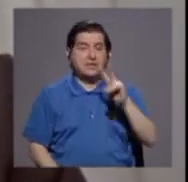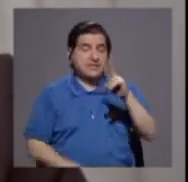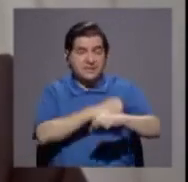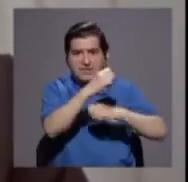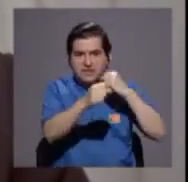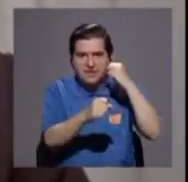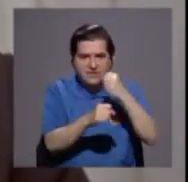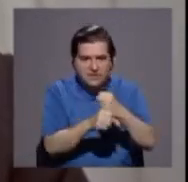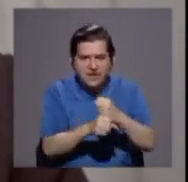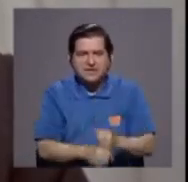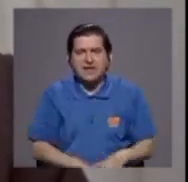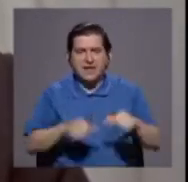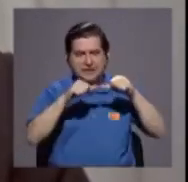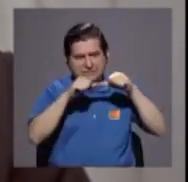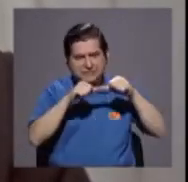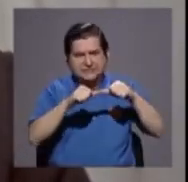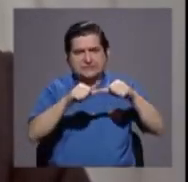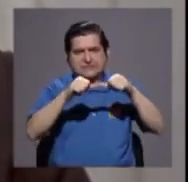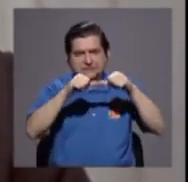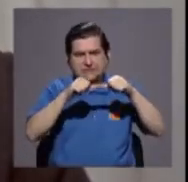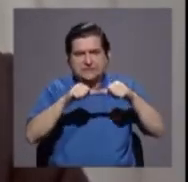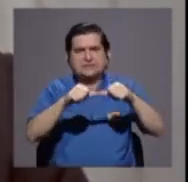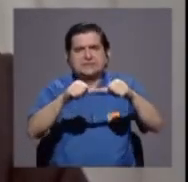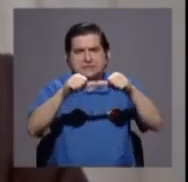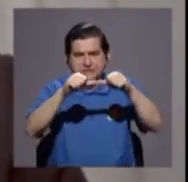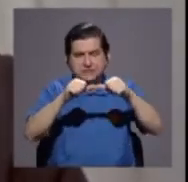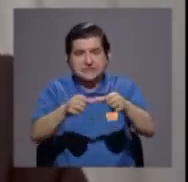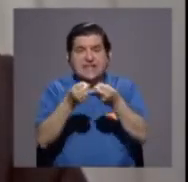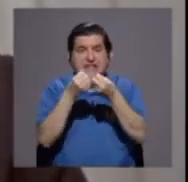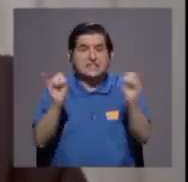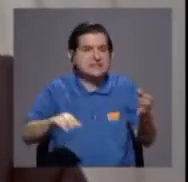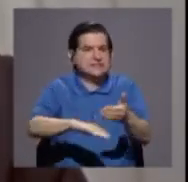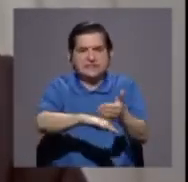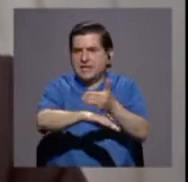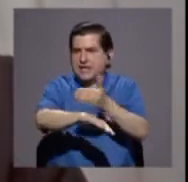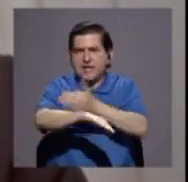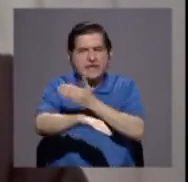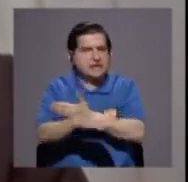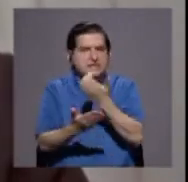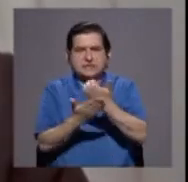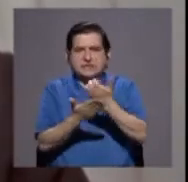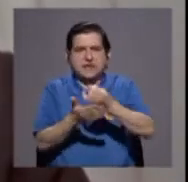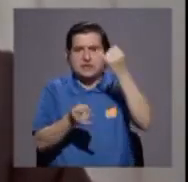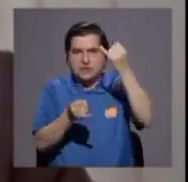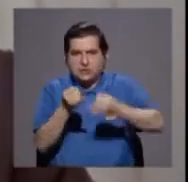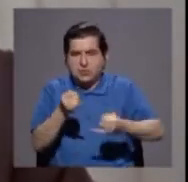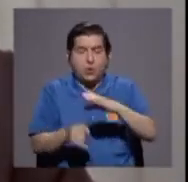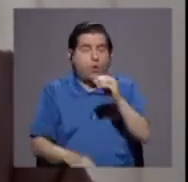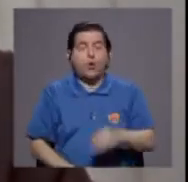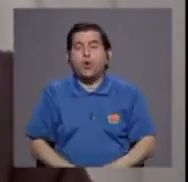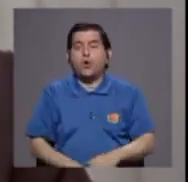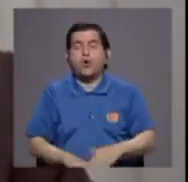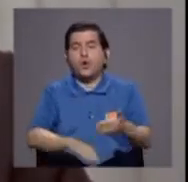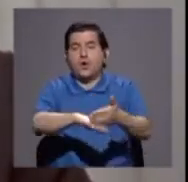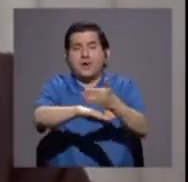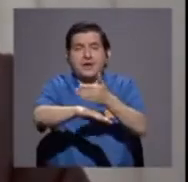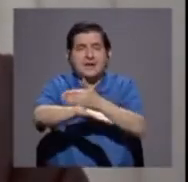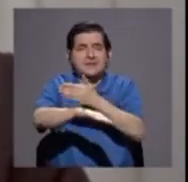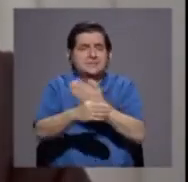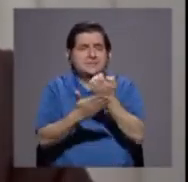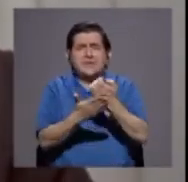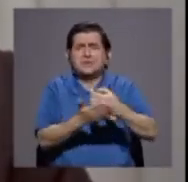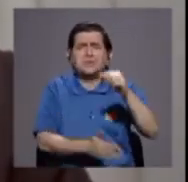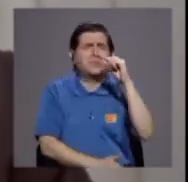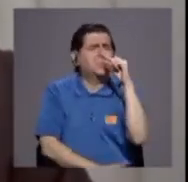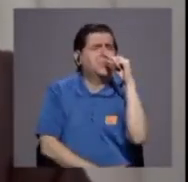años que lleva sin crecimiento económico, o con un crecimiento económico muy pequeño